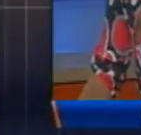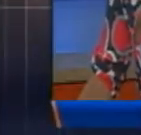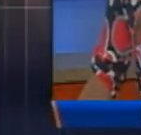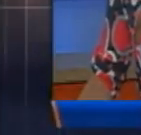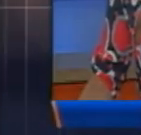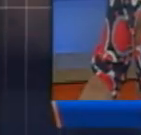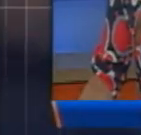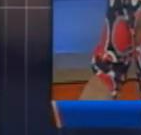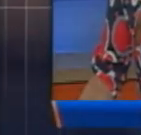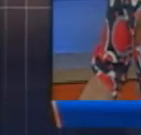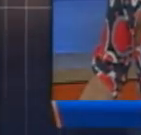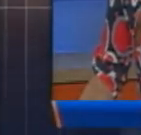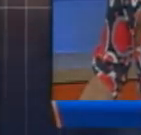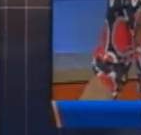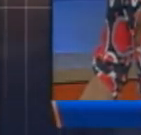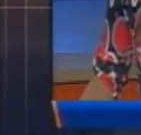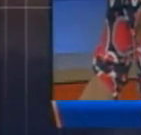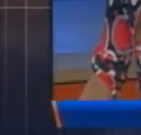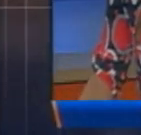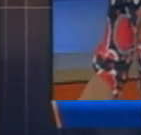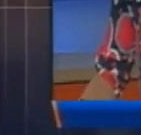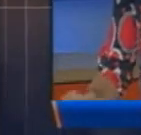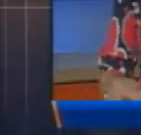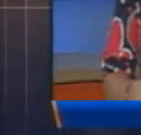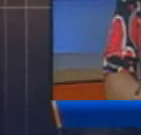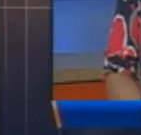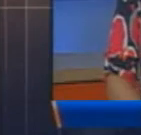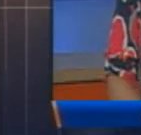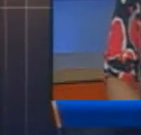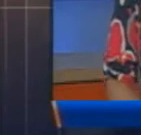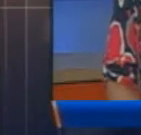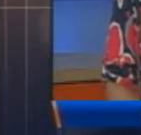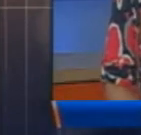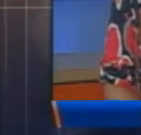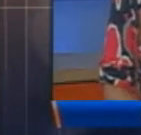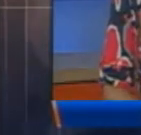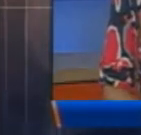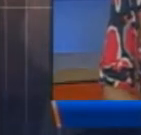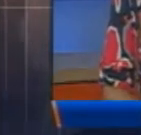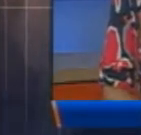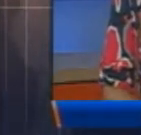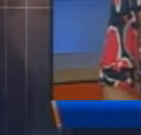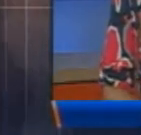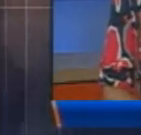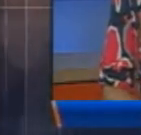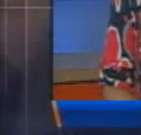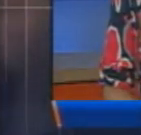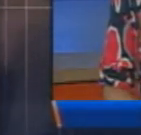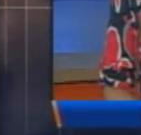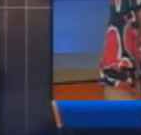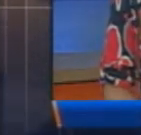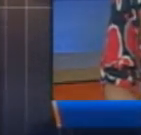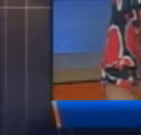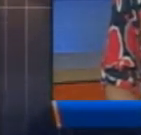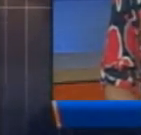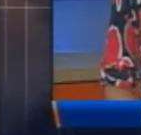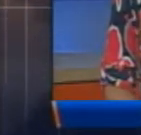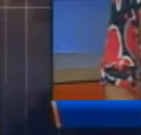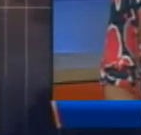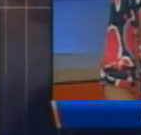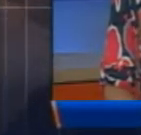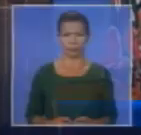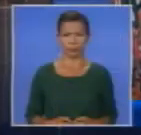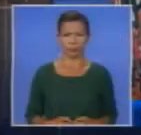Muy buenas tardes con todos, bienvenidos a las noticias. Los presidentes de Ecuador y de Colombia se reúnen en la ciudad fronteriza de